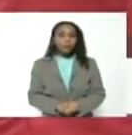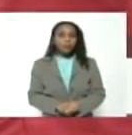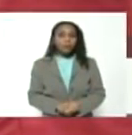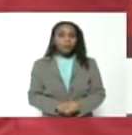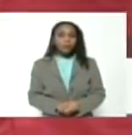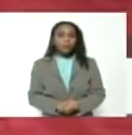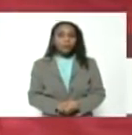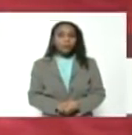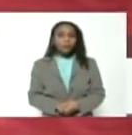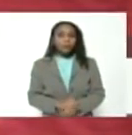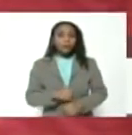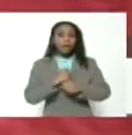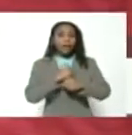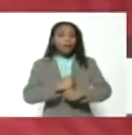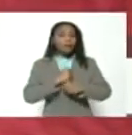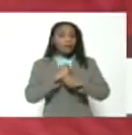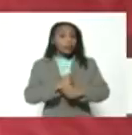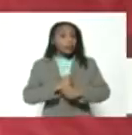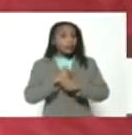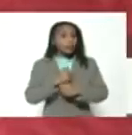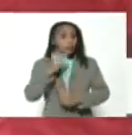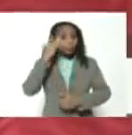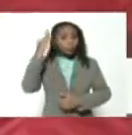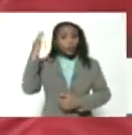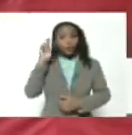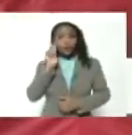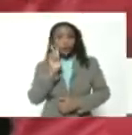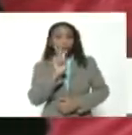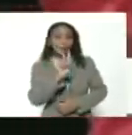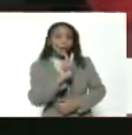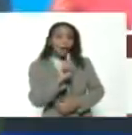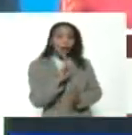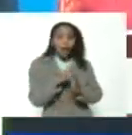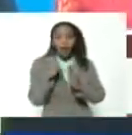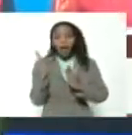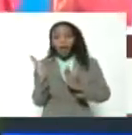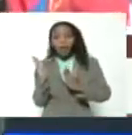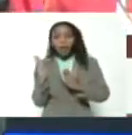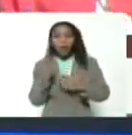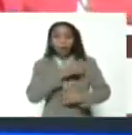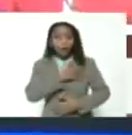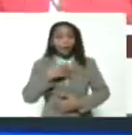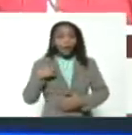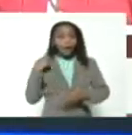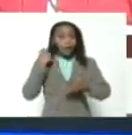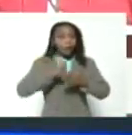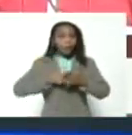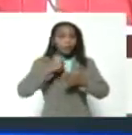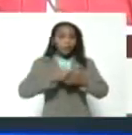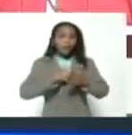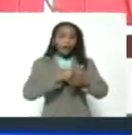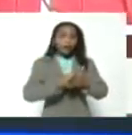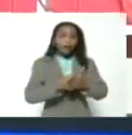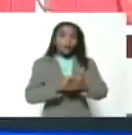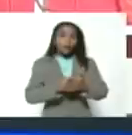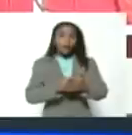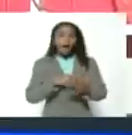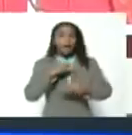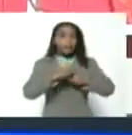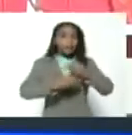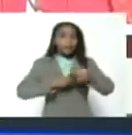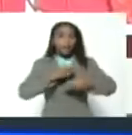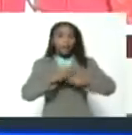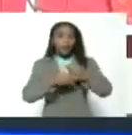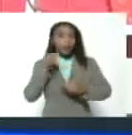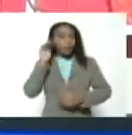Cabalga el soñador visionero al lado de los que quieren luchar, consolidando